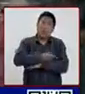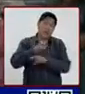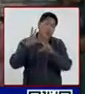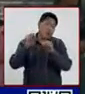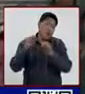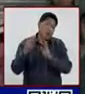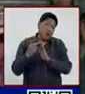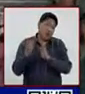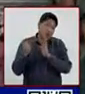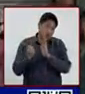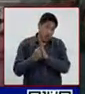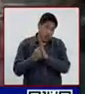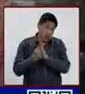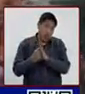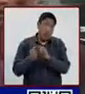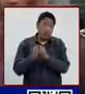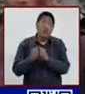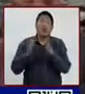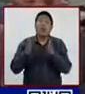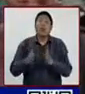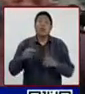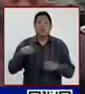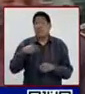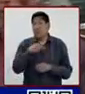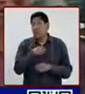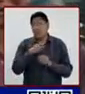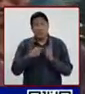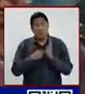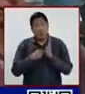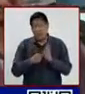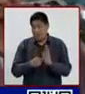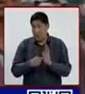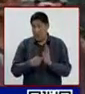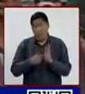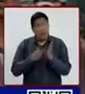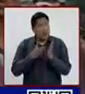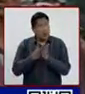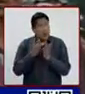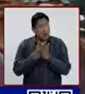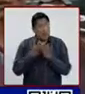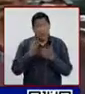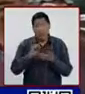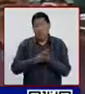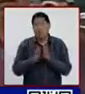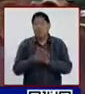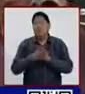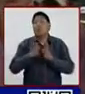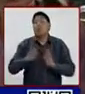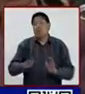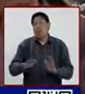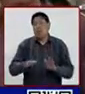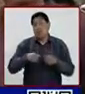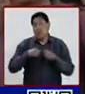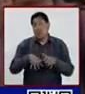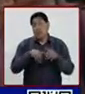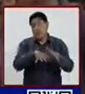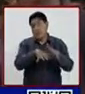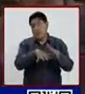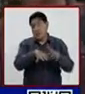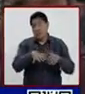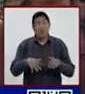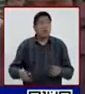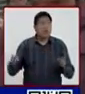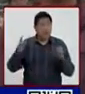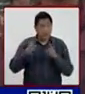resolución. Ahí sí, compañeros, vamos a demostrar de manera pacífica movilización contundente